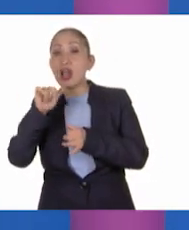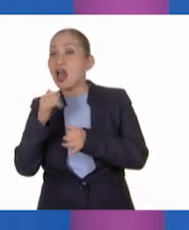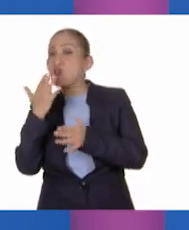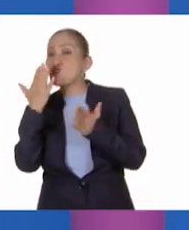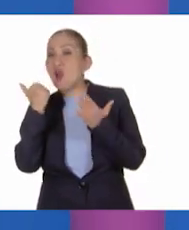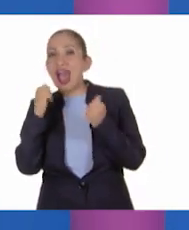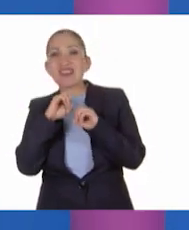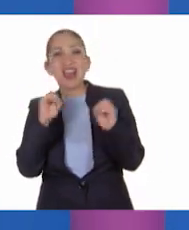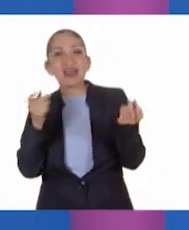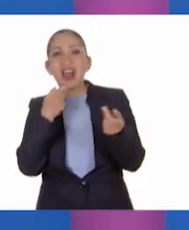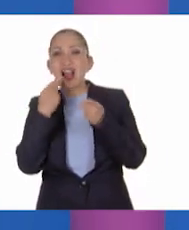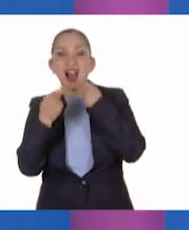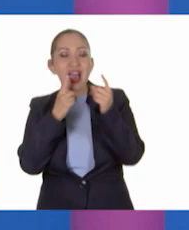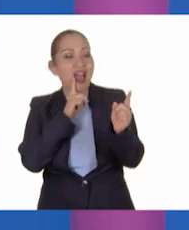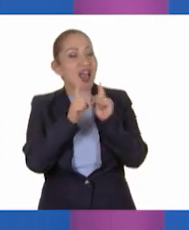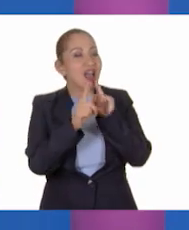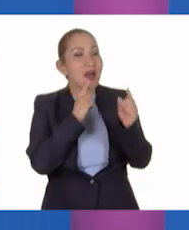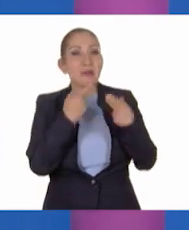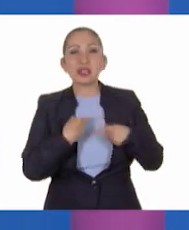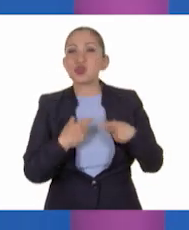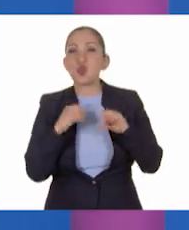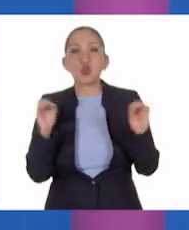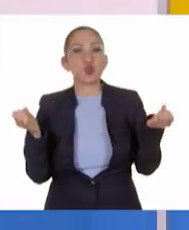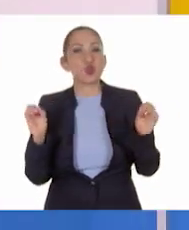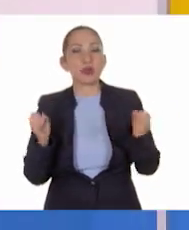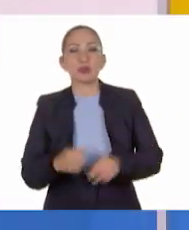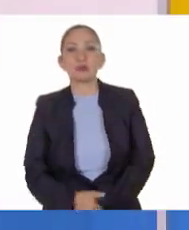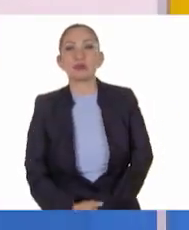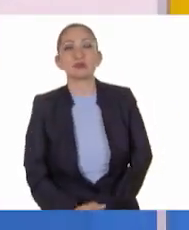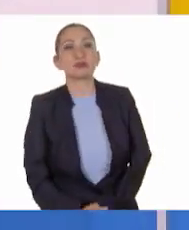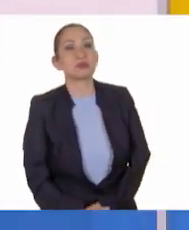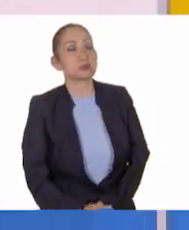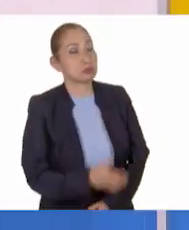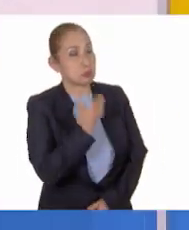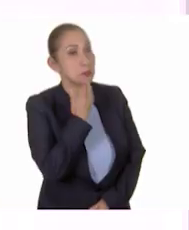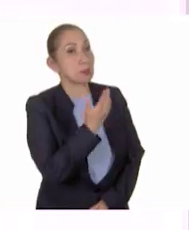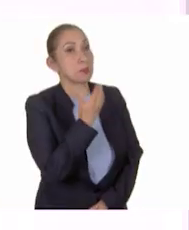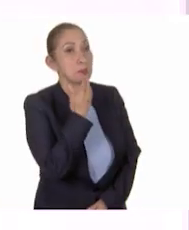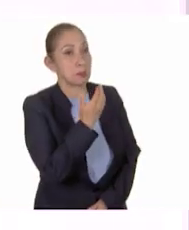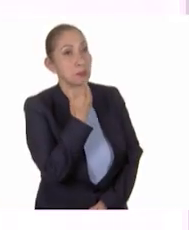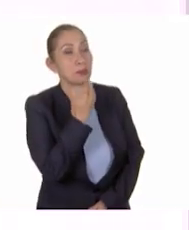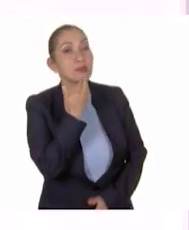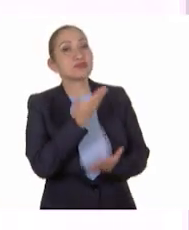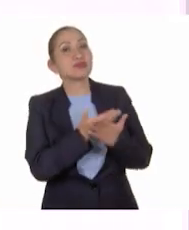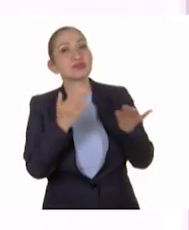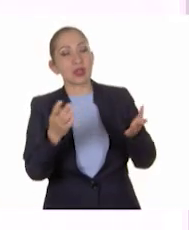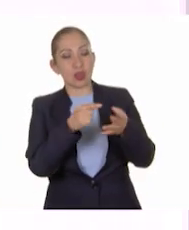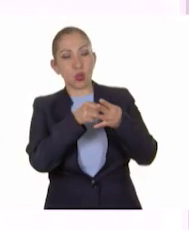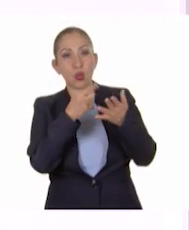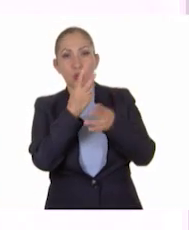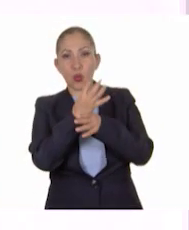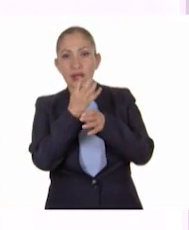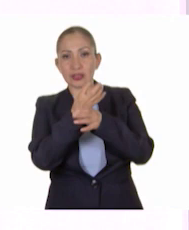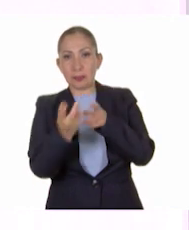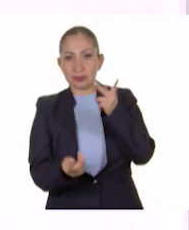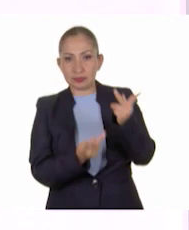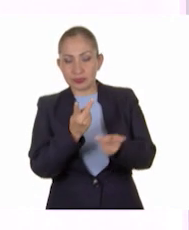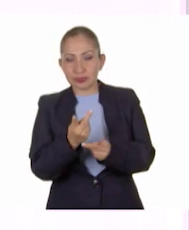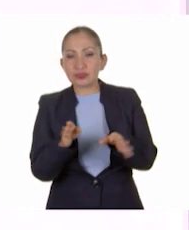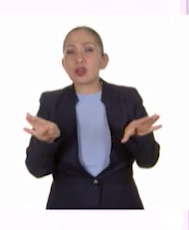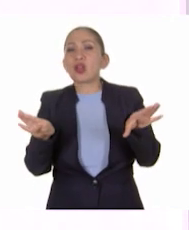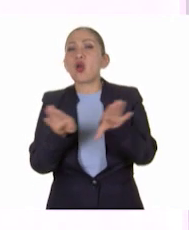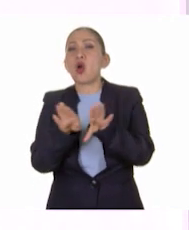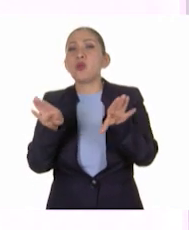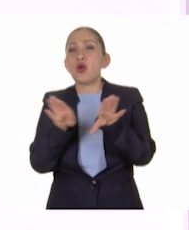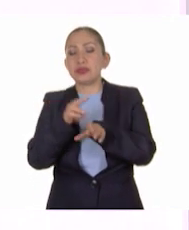tiene ningún diálogo. No hay. Muy bien, y pues pasemos a la cuarta pregunta. ¿Cómo